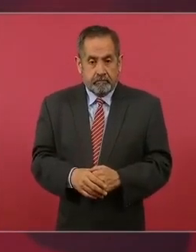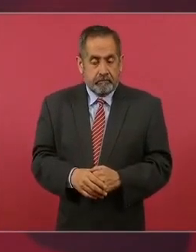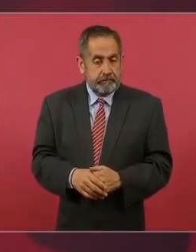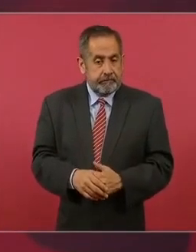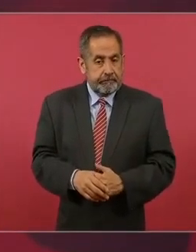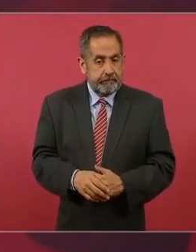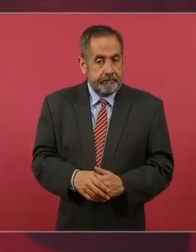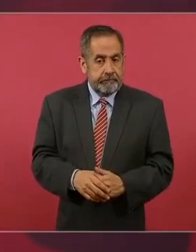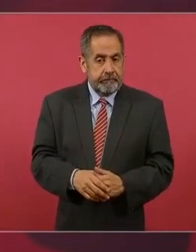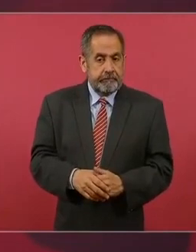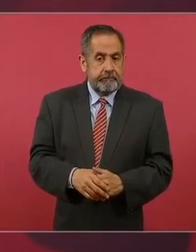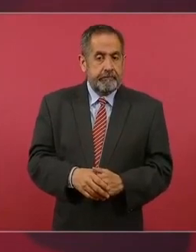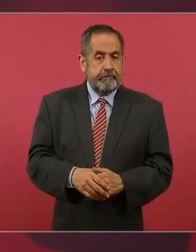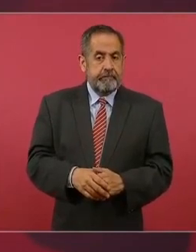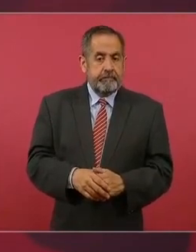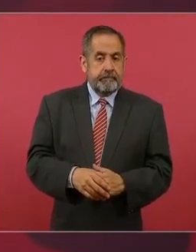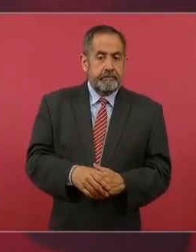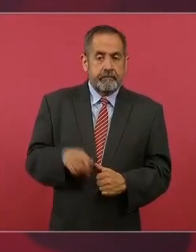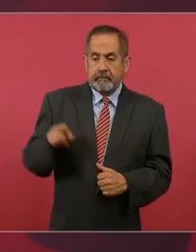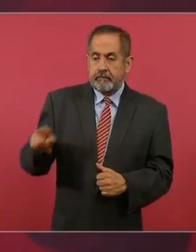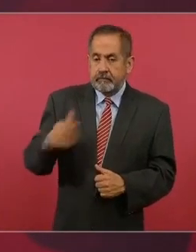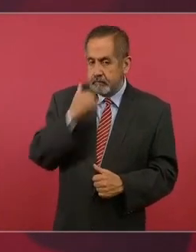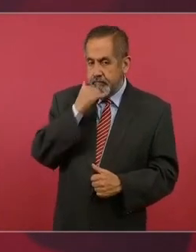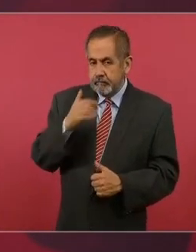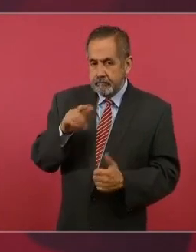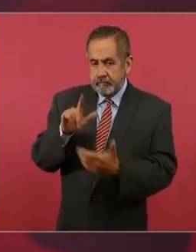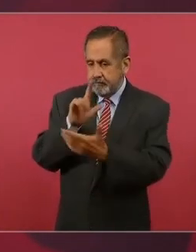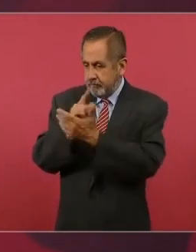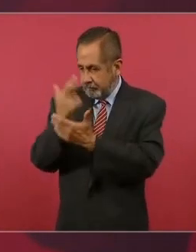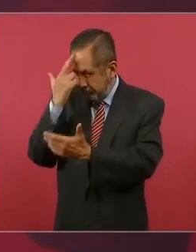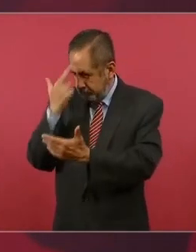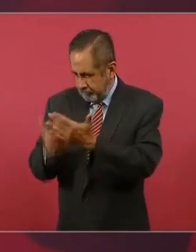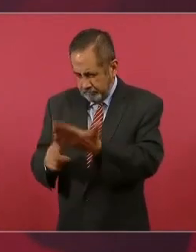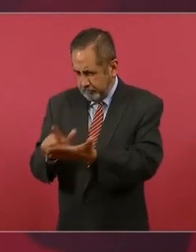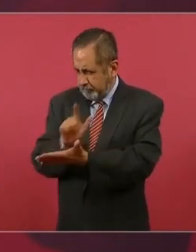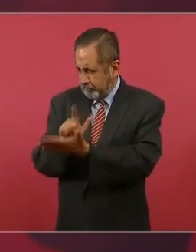se caería en una violación legal